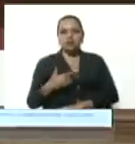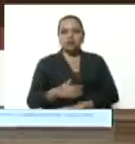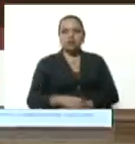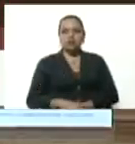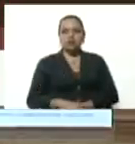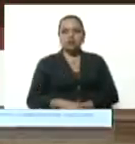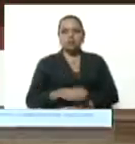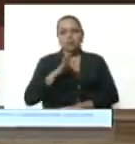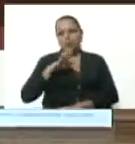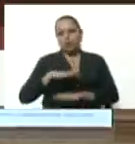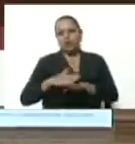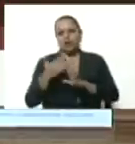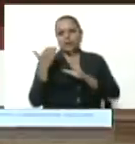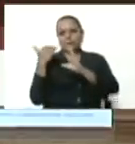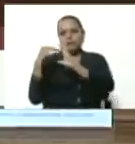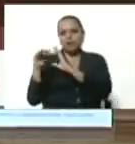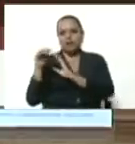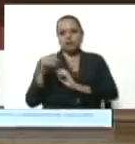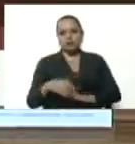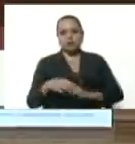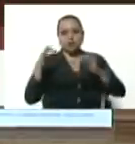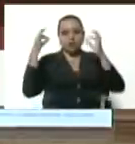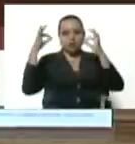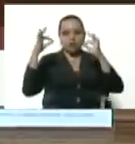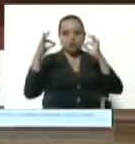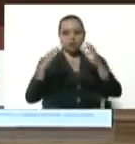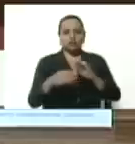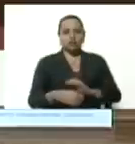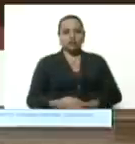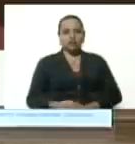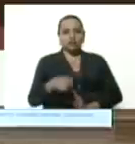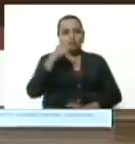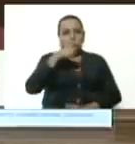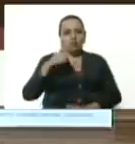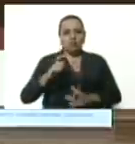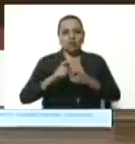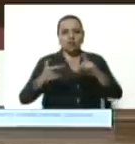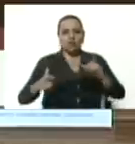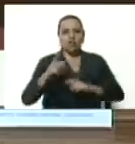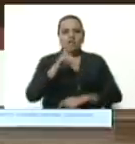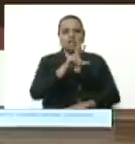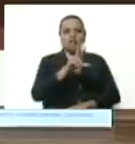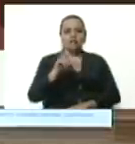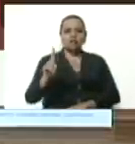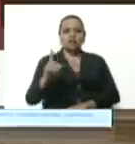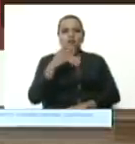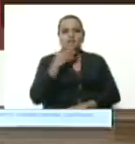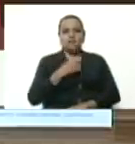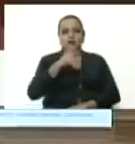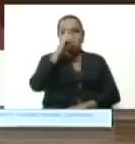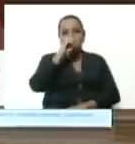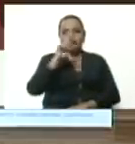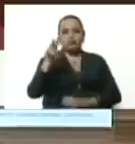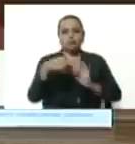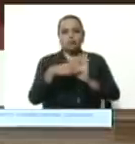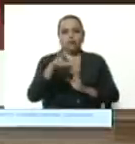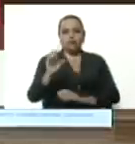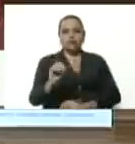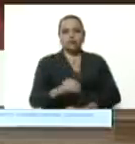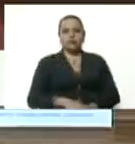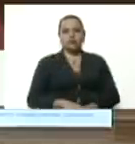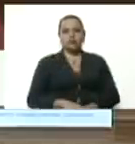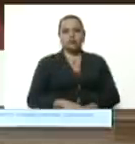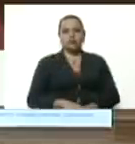qué envían esta estimación de población general 31 de diciembre de 2020? ¿Cuál